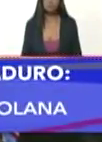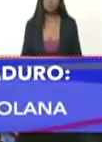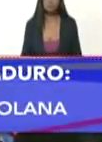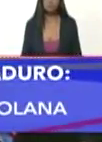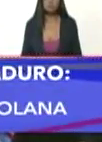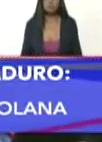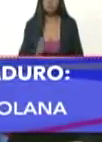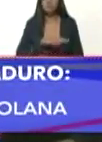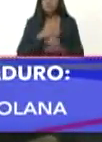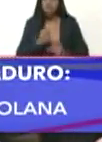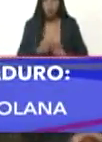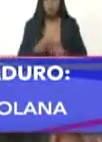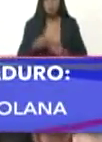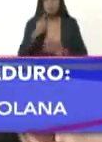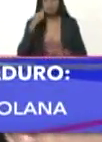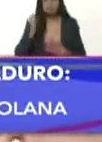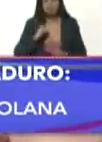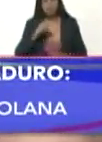Fue dura la pugna,